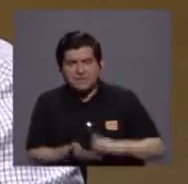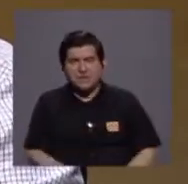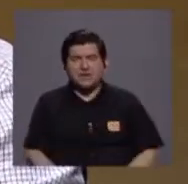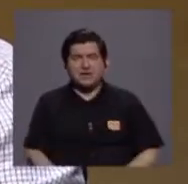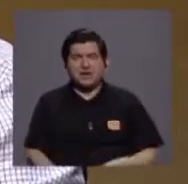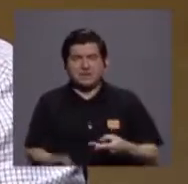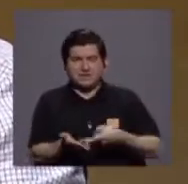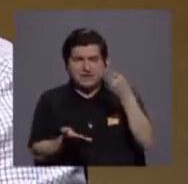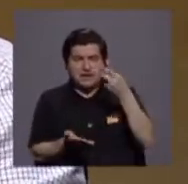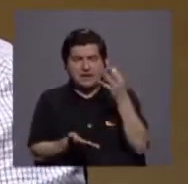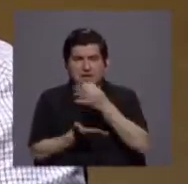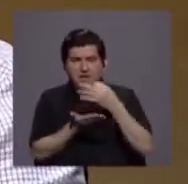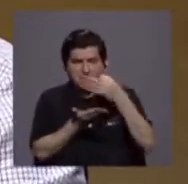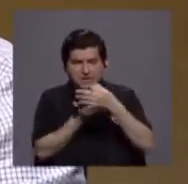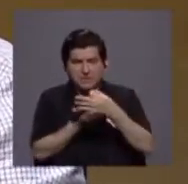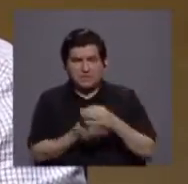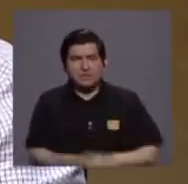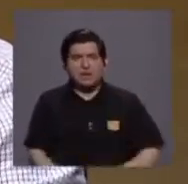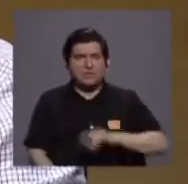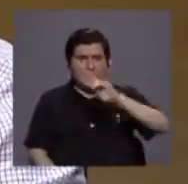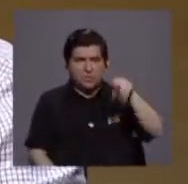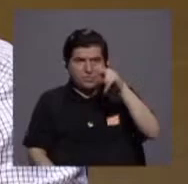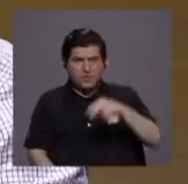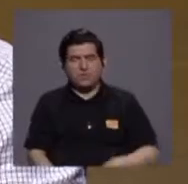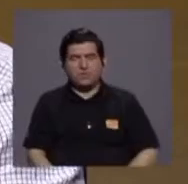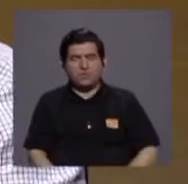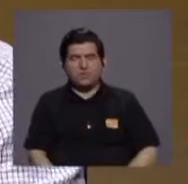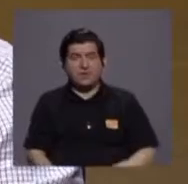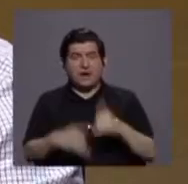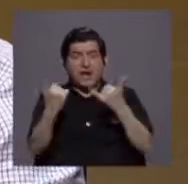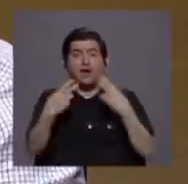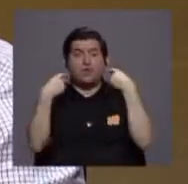y discreta es todo lo contrario, lo que dice la palabra, de un solo golpe,